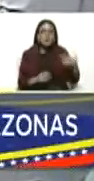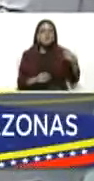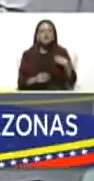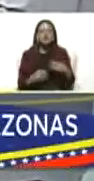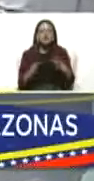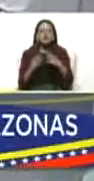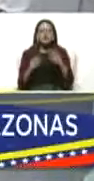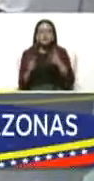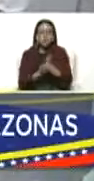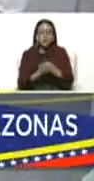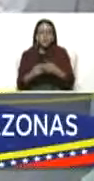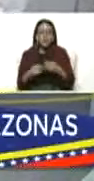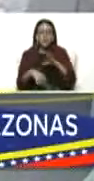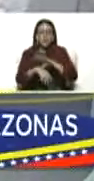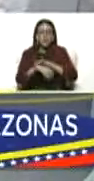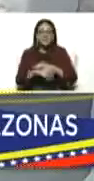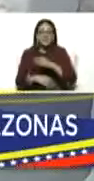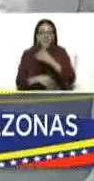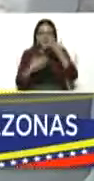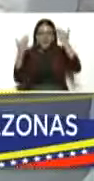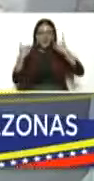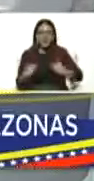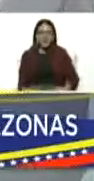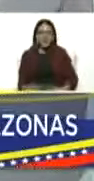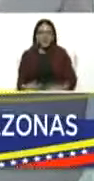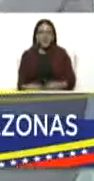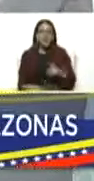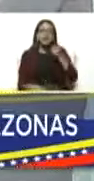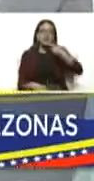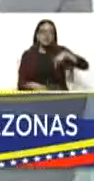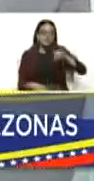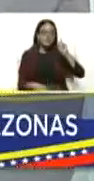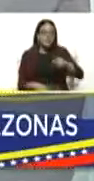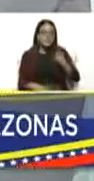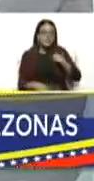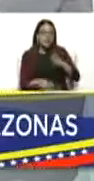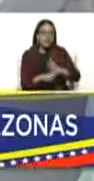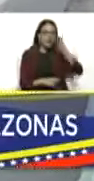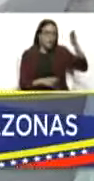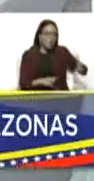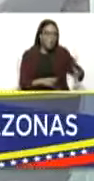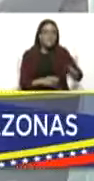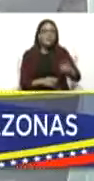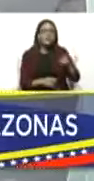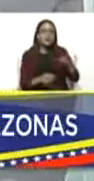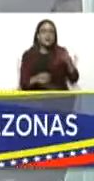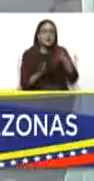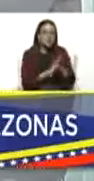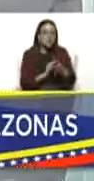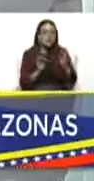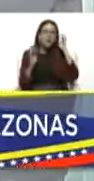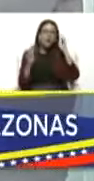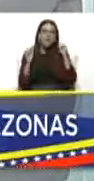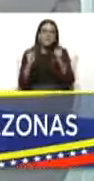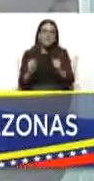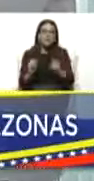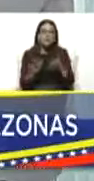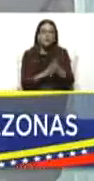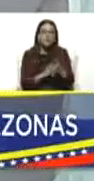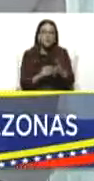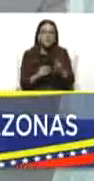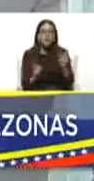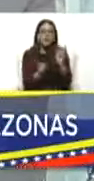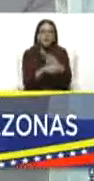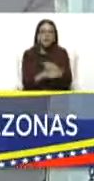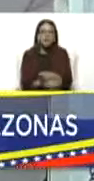que está de la mano con nosotros acá y bueno, yo soy quien la acompaña aquí. ¿Tienes que estudiar especializaciones? Por supuesto, claro que sí. ¿Qué te anima a estudiar?